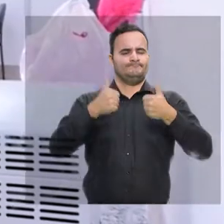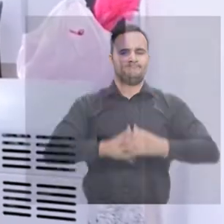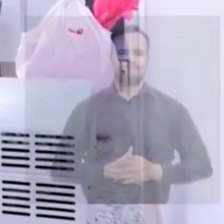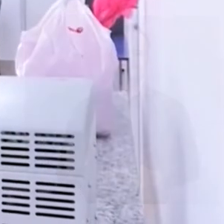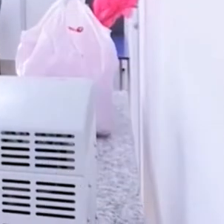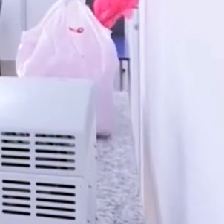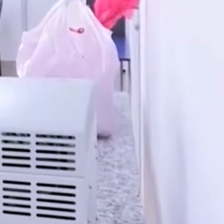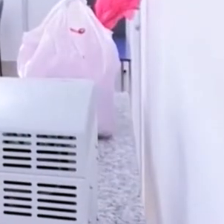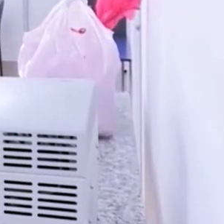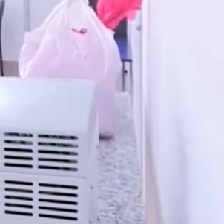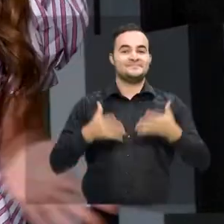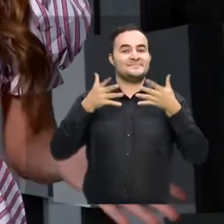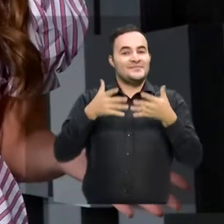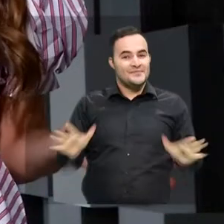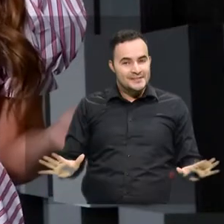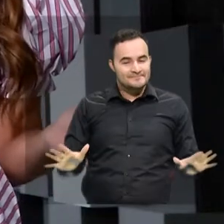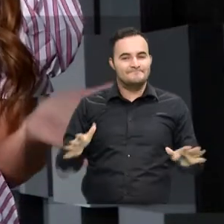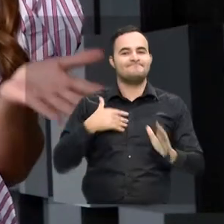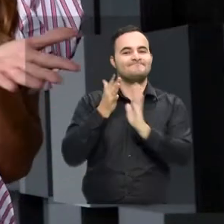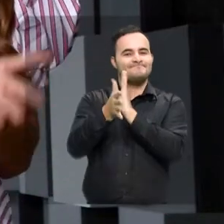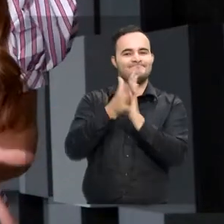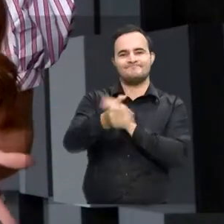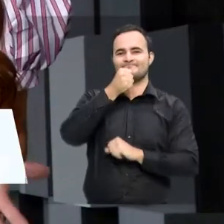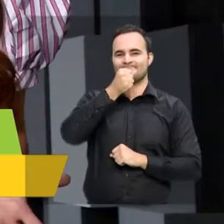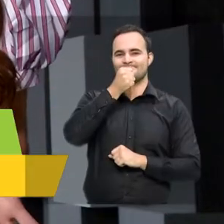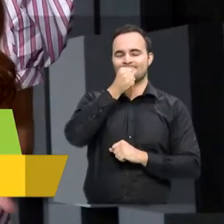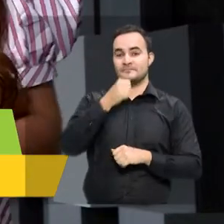coronavirus. Terminamos otra emisión